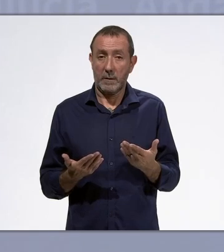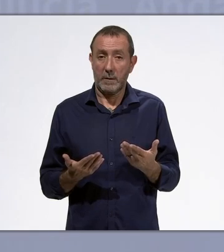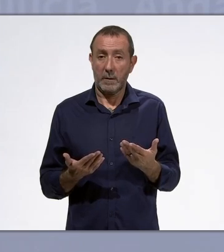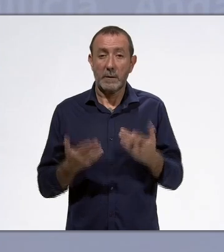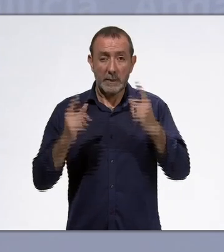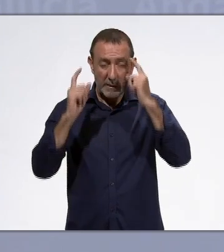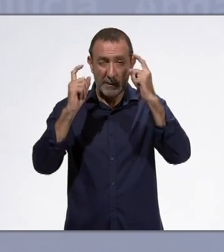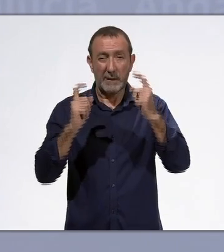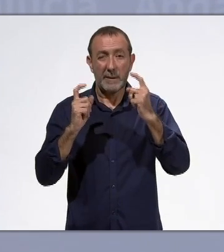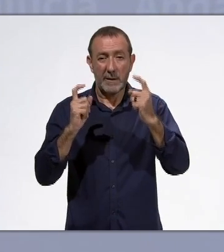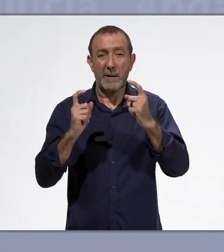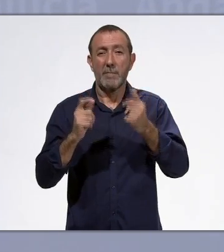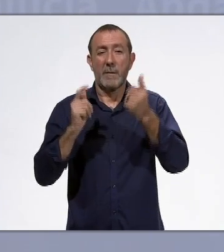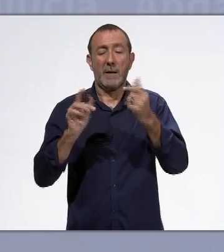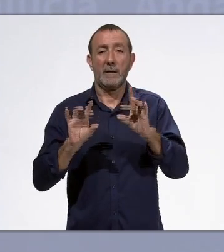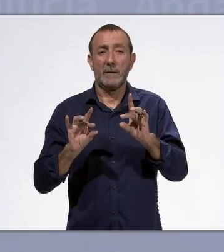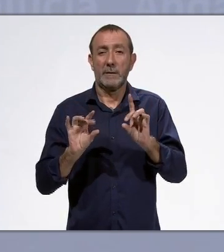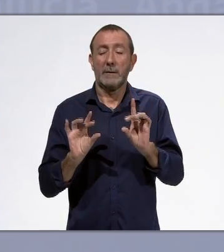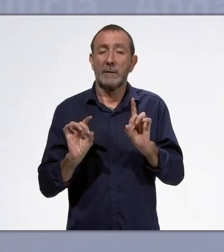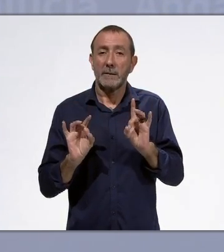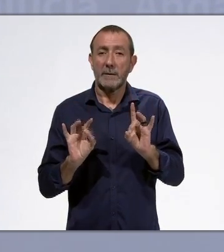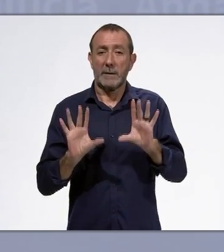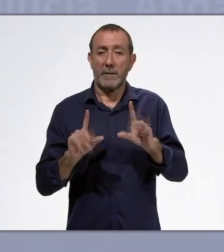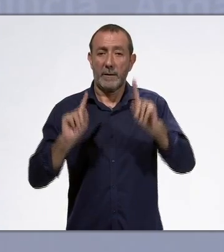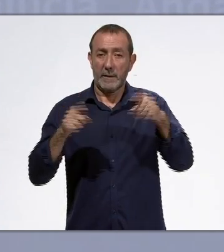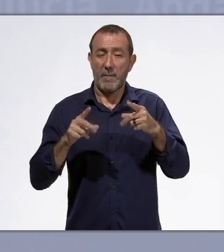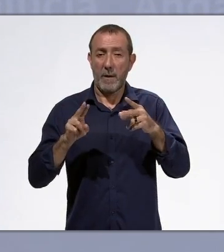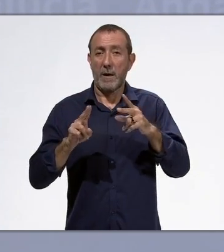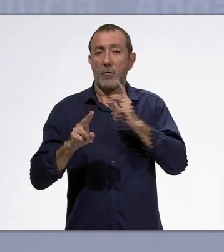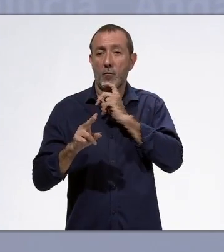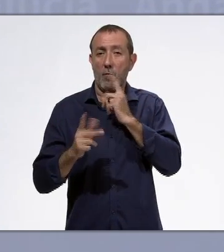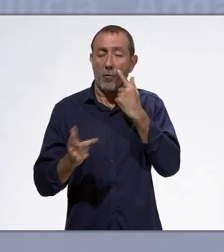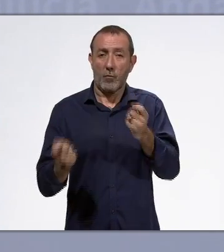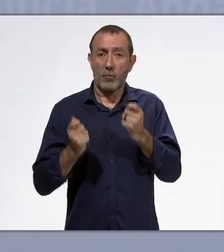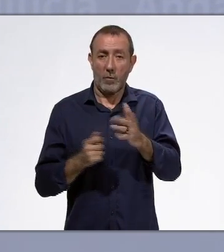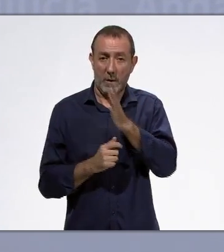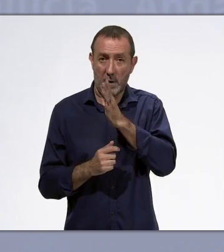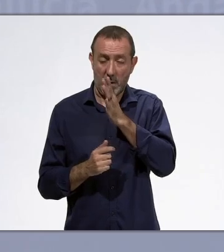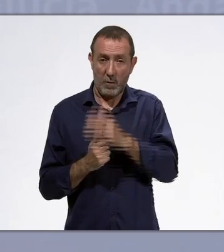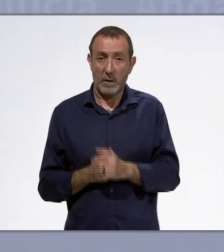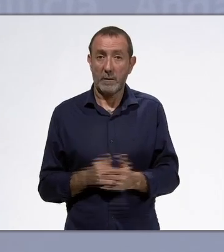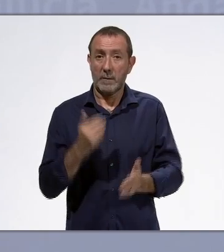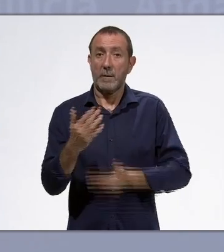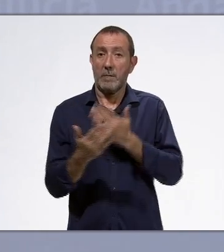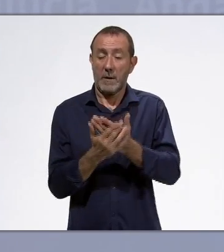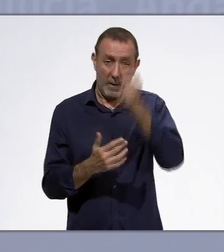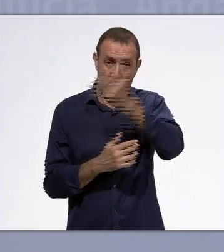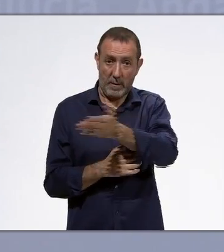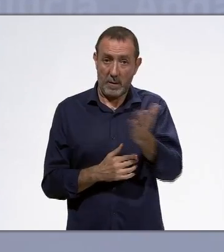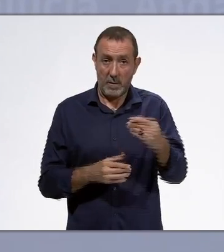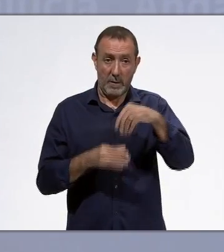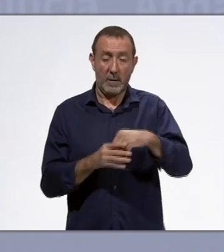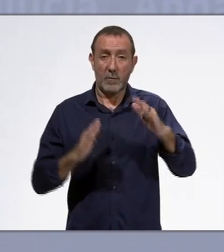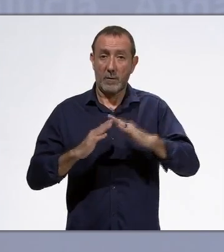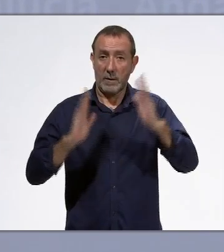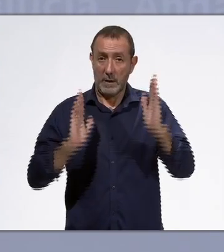sean especialmente sensibles con la gestión que hacen ellos también del agua no pedirle a los ciudadanos que en sus